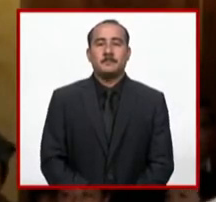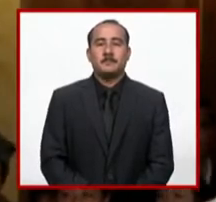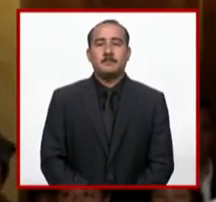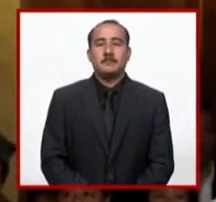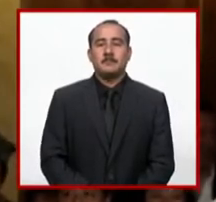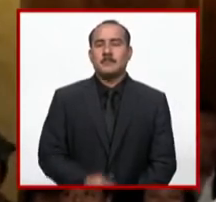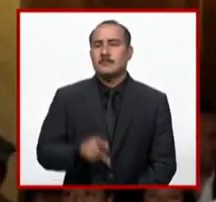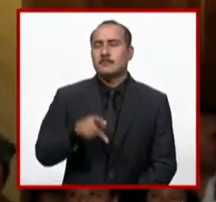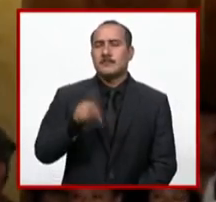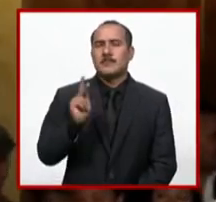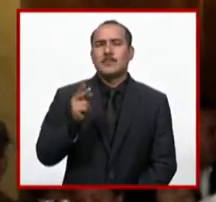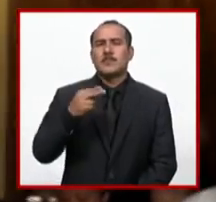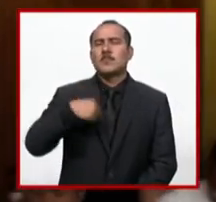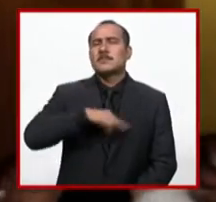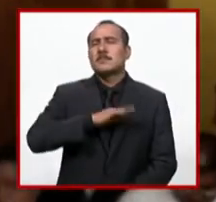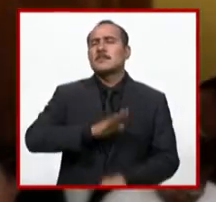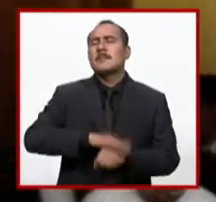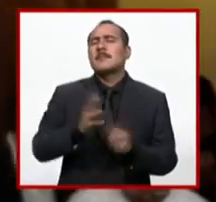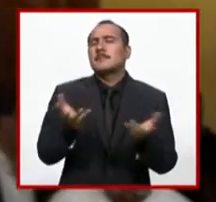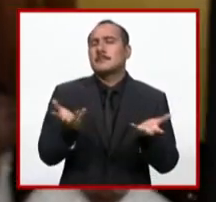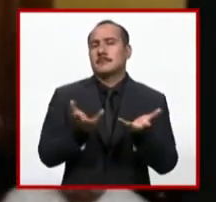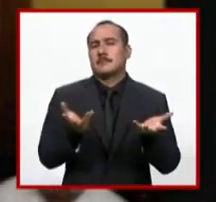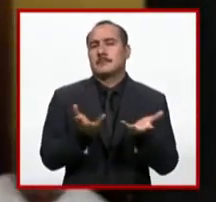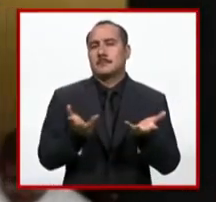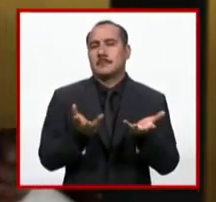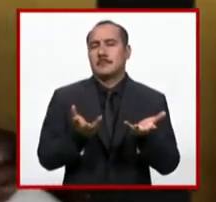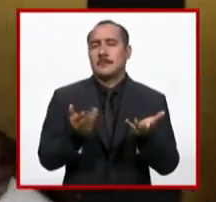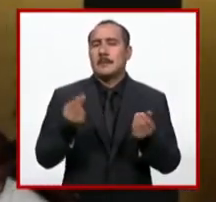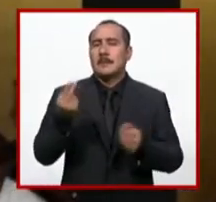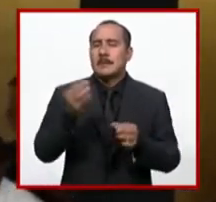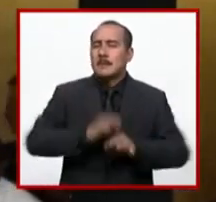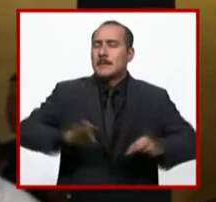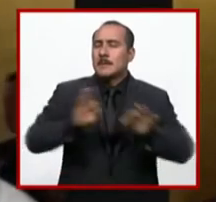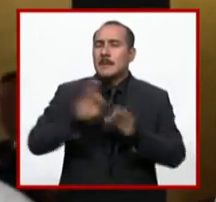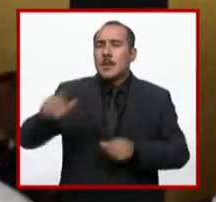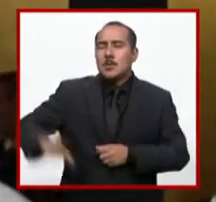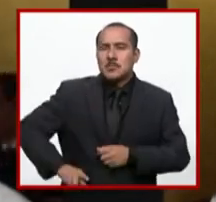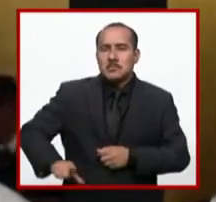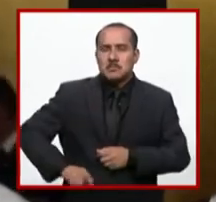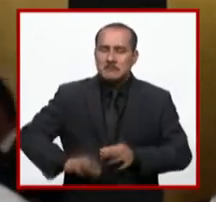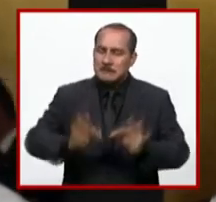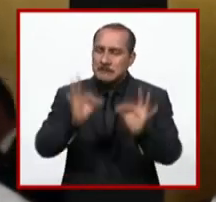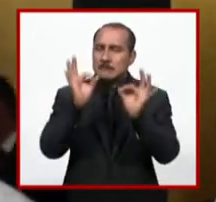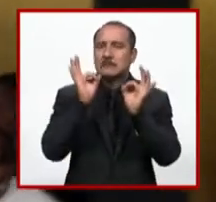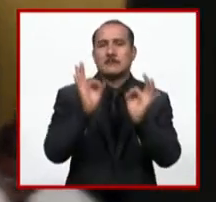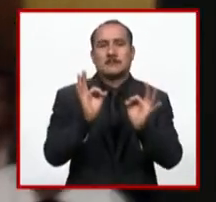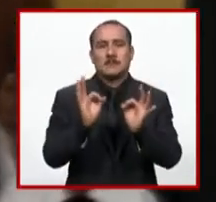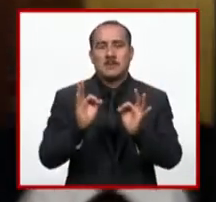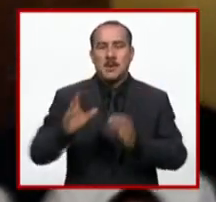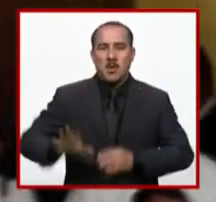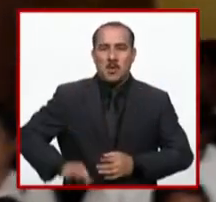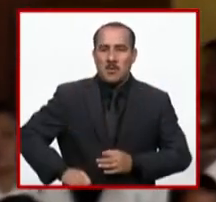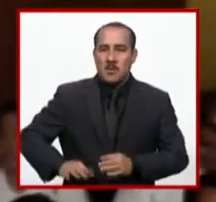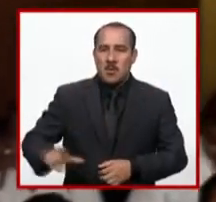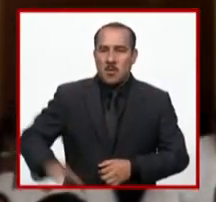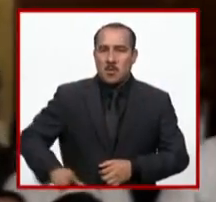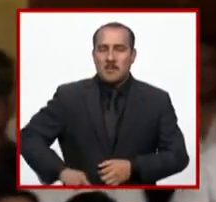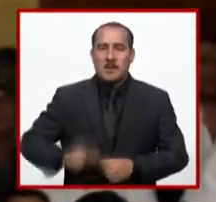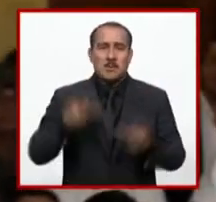¿Pero qué más necesitamos? Necesitamos gobiernos eficientes, necesitamos gobiernos cercanos a la